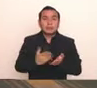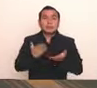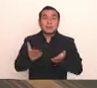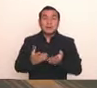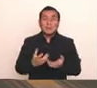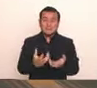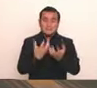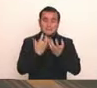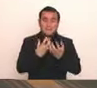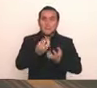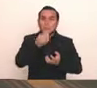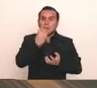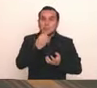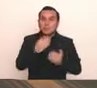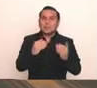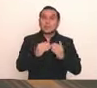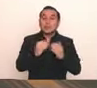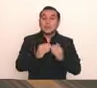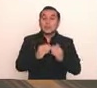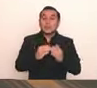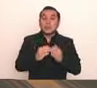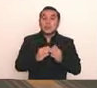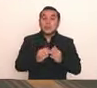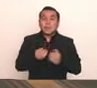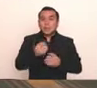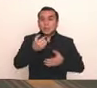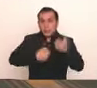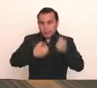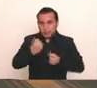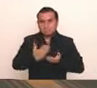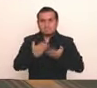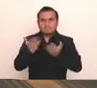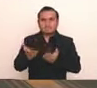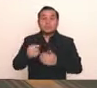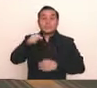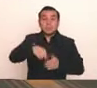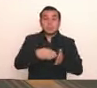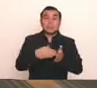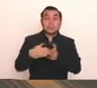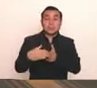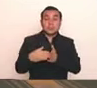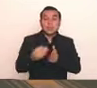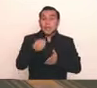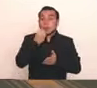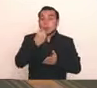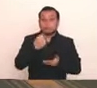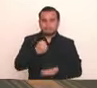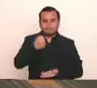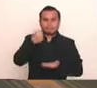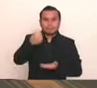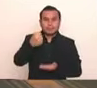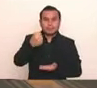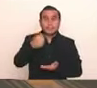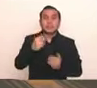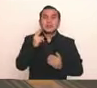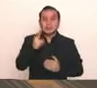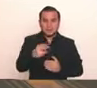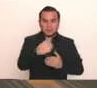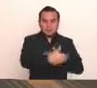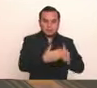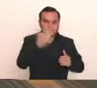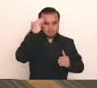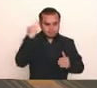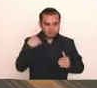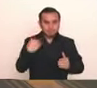paquetes con alimentos y miles de cajas de leche hoy se inició la repartición de los paquetes alimentarios a través de bienestar social donde